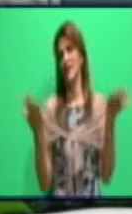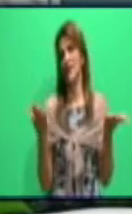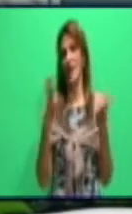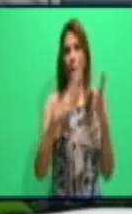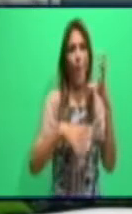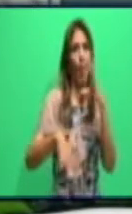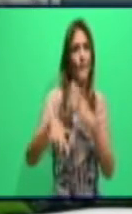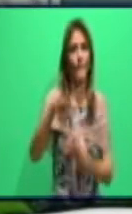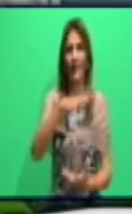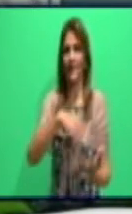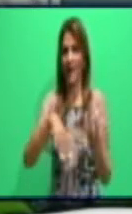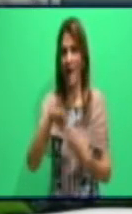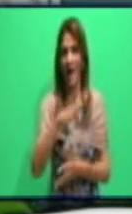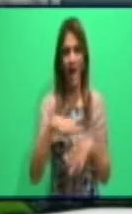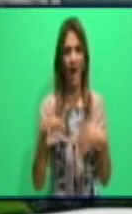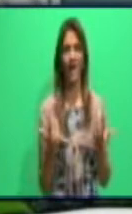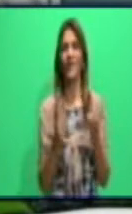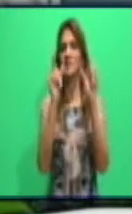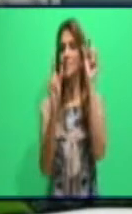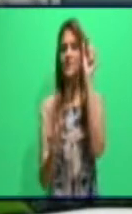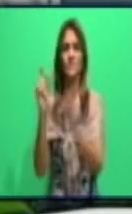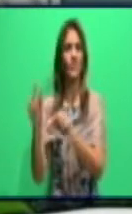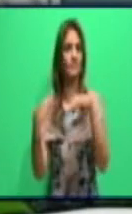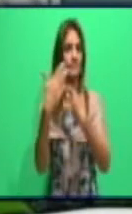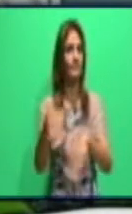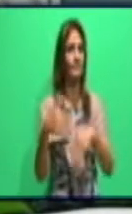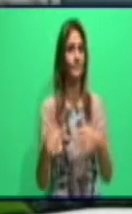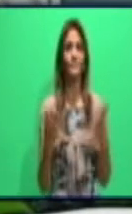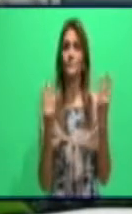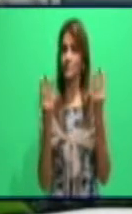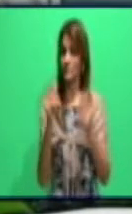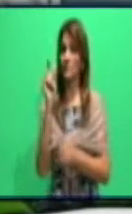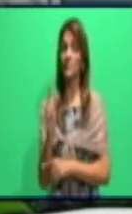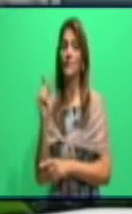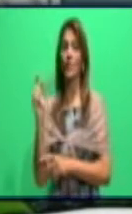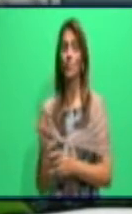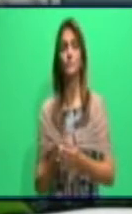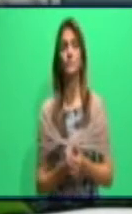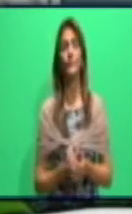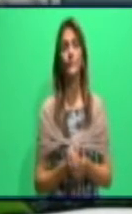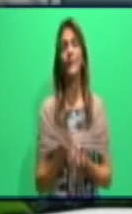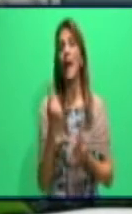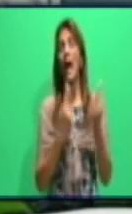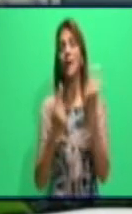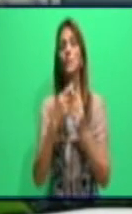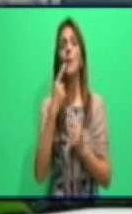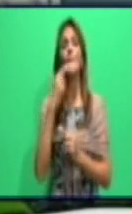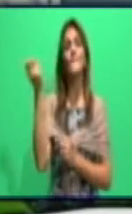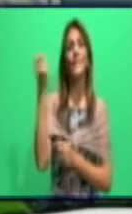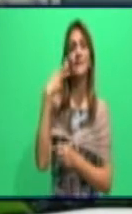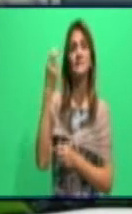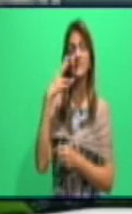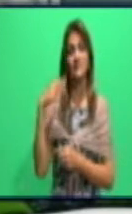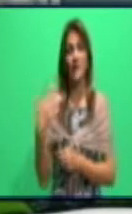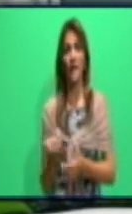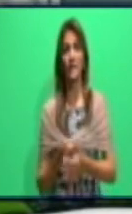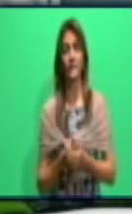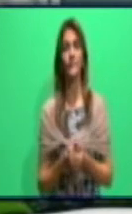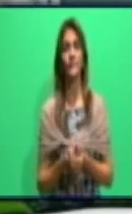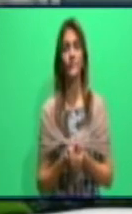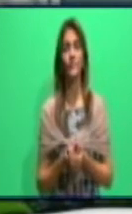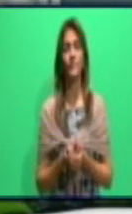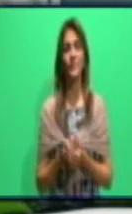complicada. Varios mensajes que van llegando al programa, temas relacionados con salud, trato de darle salida en este minuto que converso